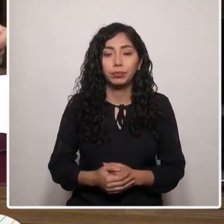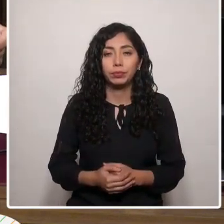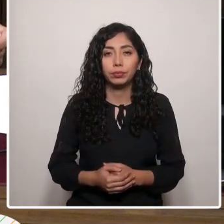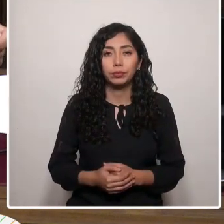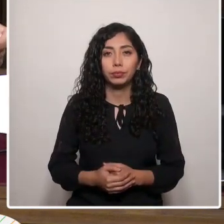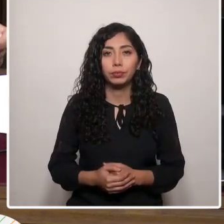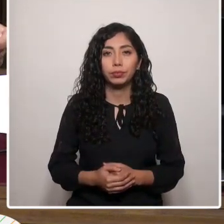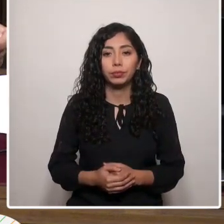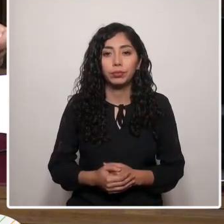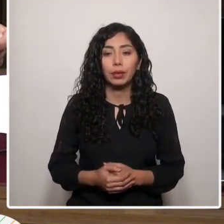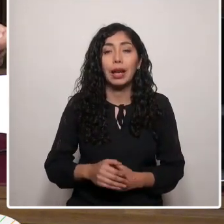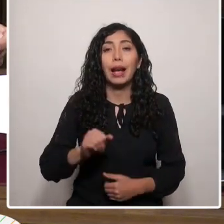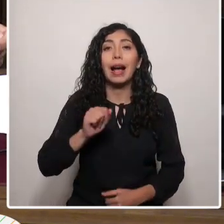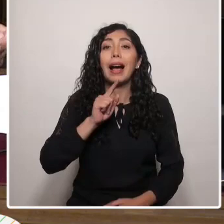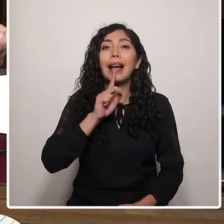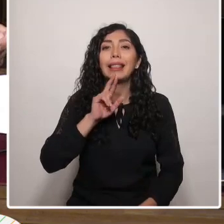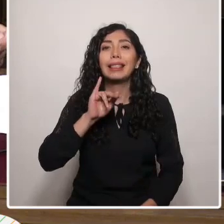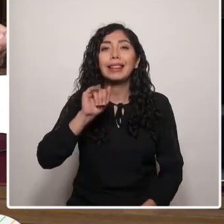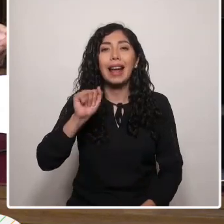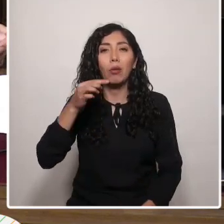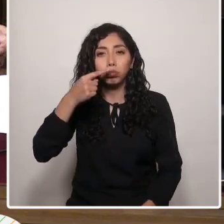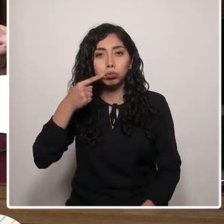Sí, señor Atria. Sí,